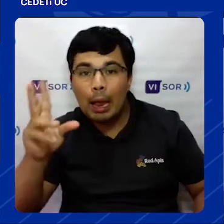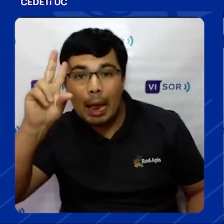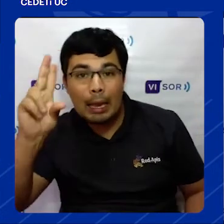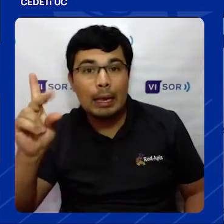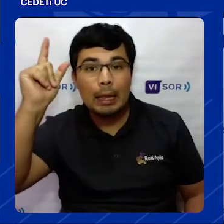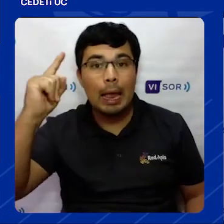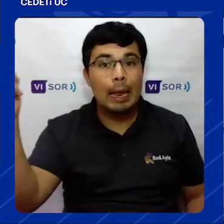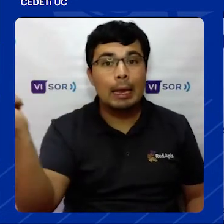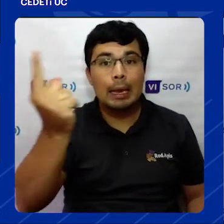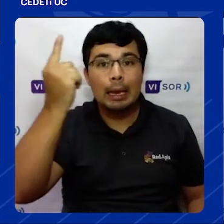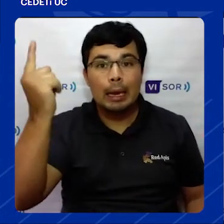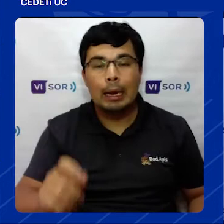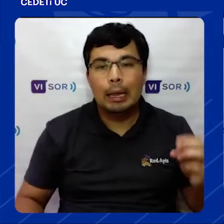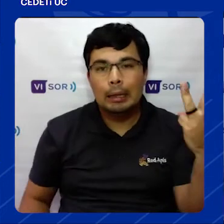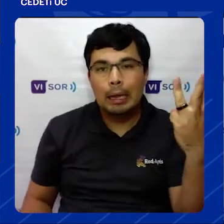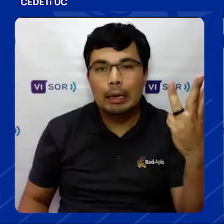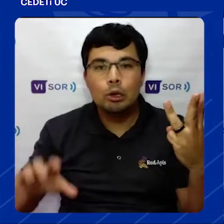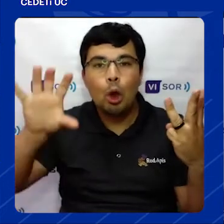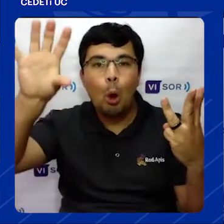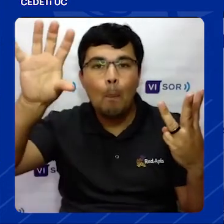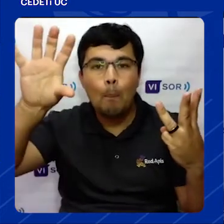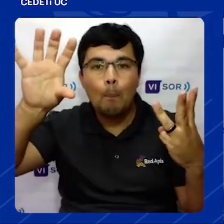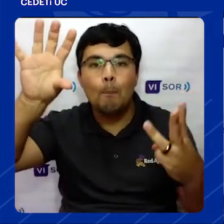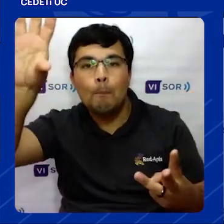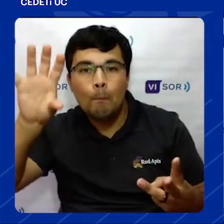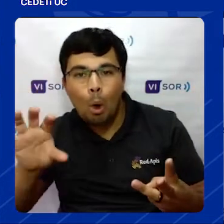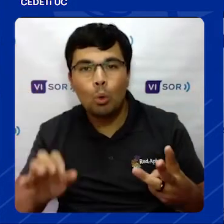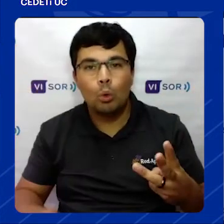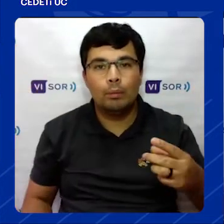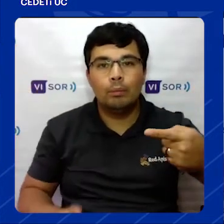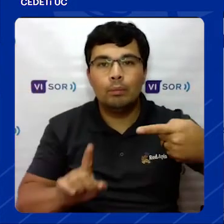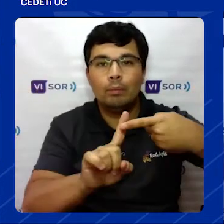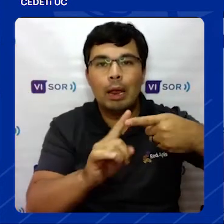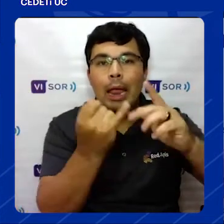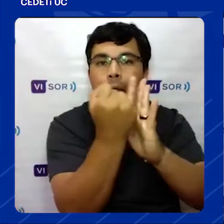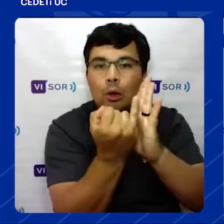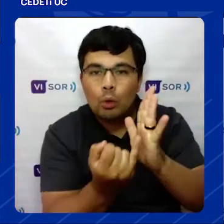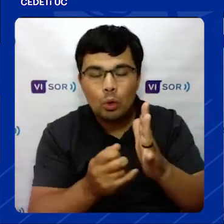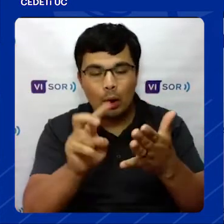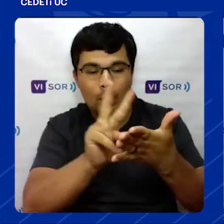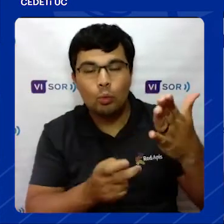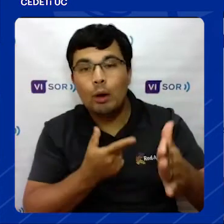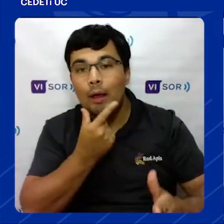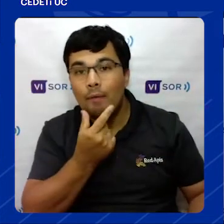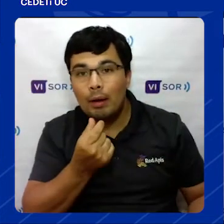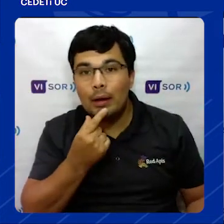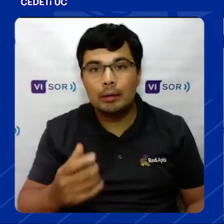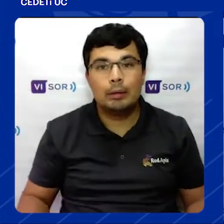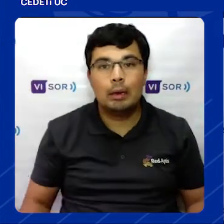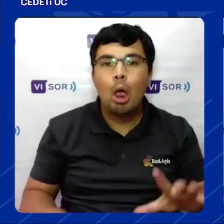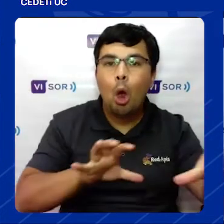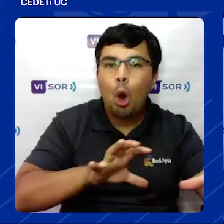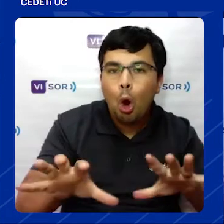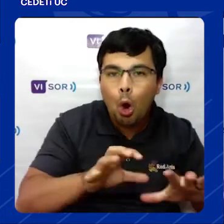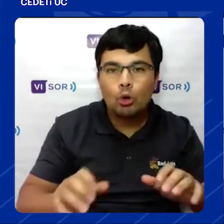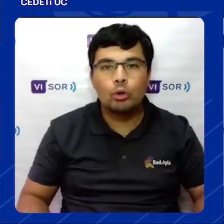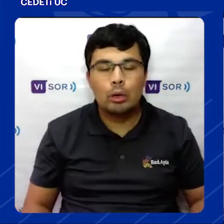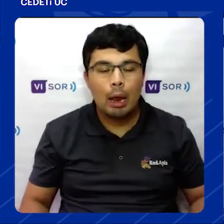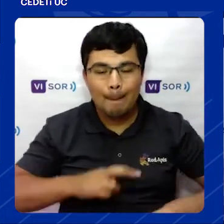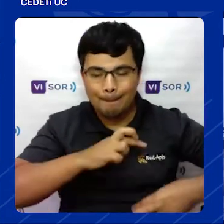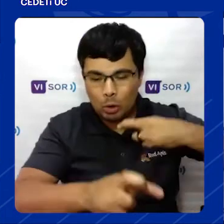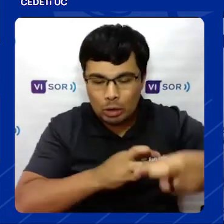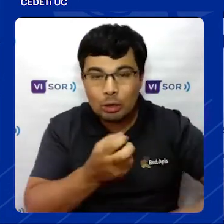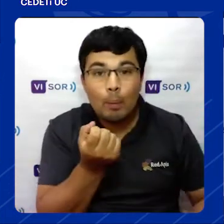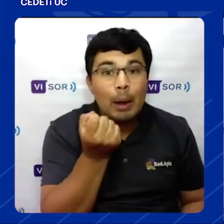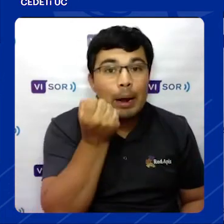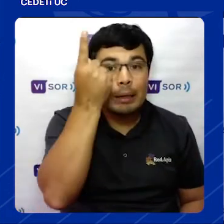tener 3 módulos. El primero será la introducción a lectura fácil. Vamos a ver los fundamentos, ¿cierto? Los beneficiarios, las fases del proceso para